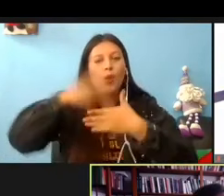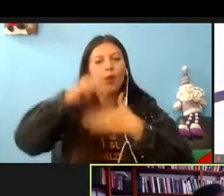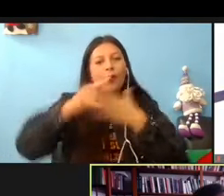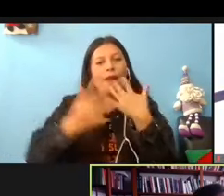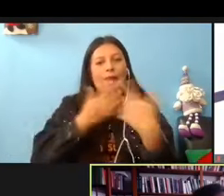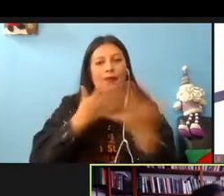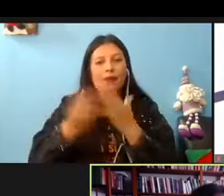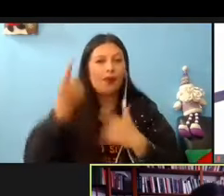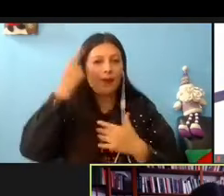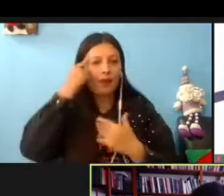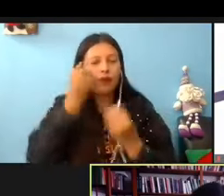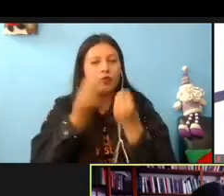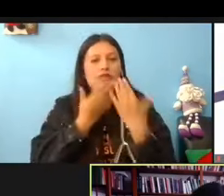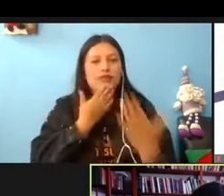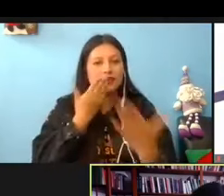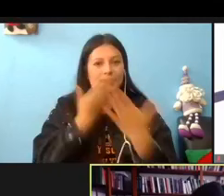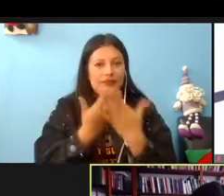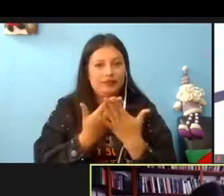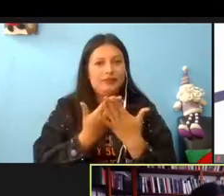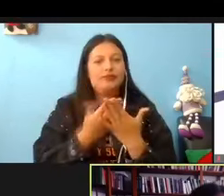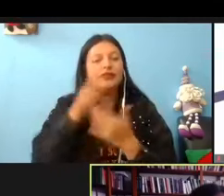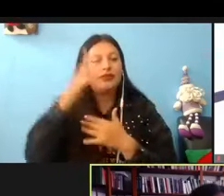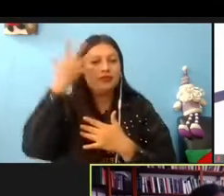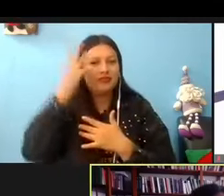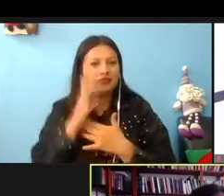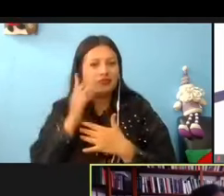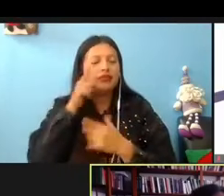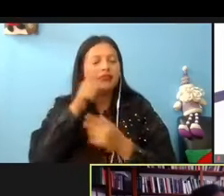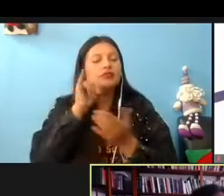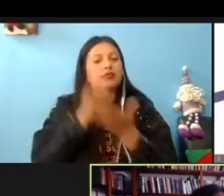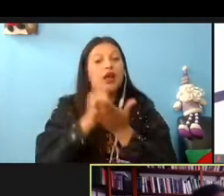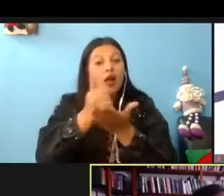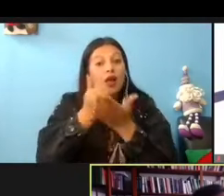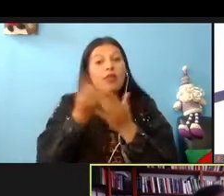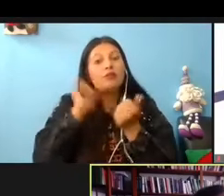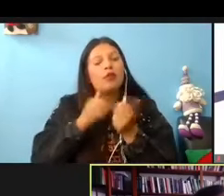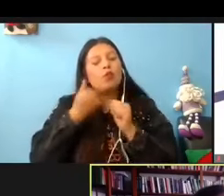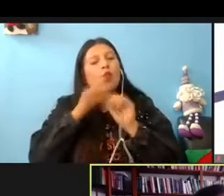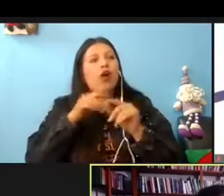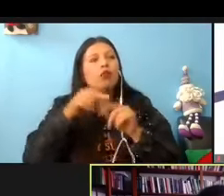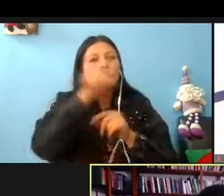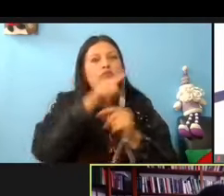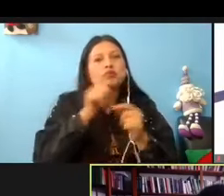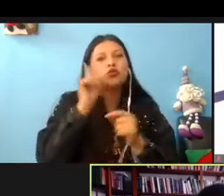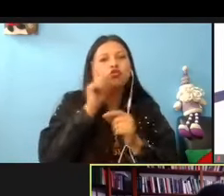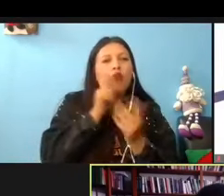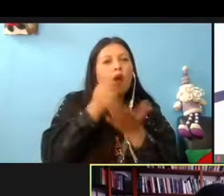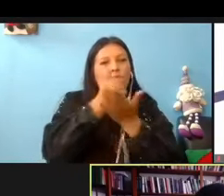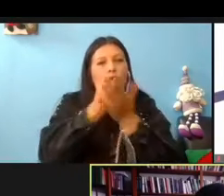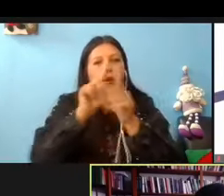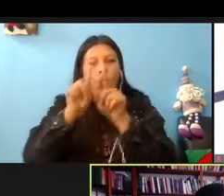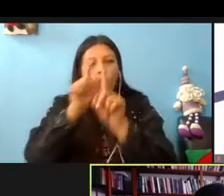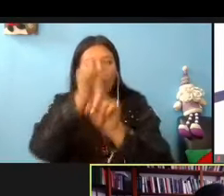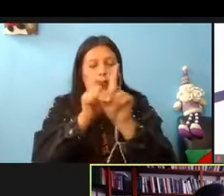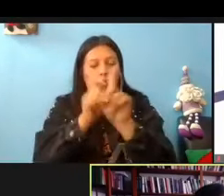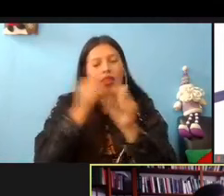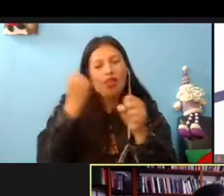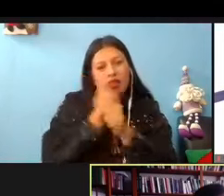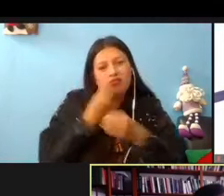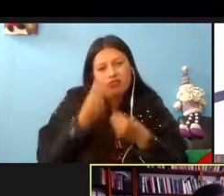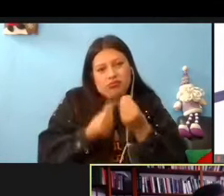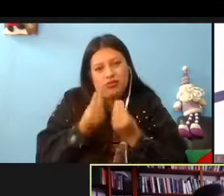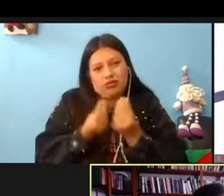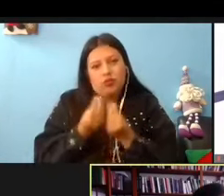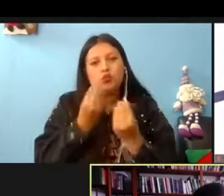Humanos y Pensamiento. Muchísimas gracias a Karen, porque de esta manera también llegamos a más personas con este trabajo que venimos